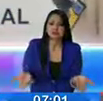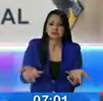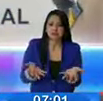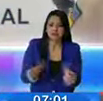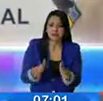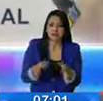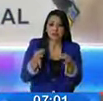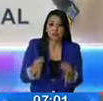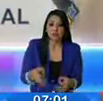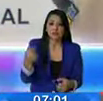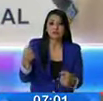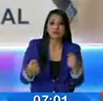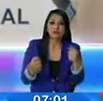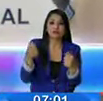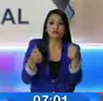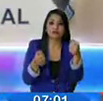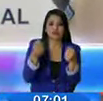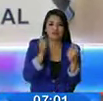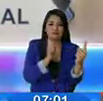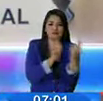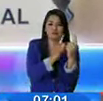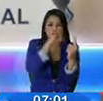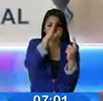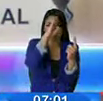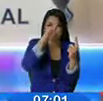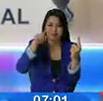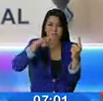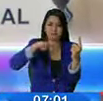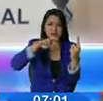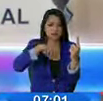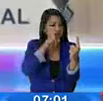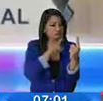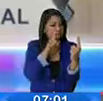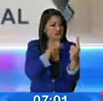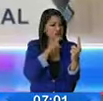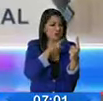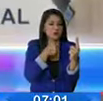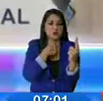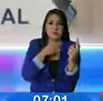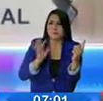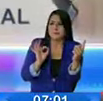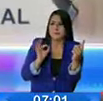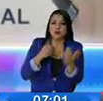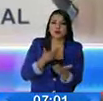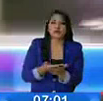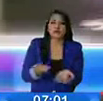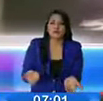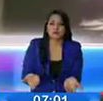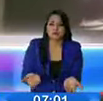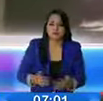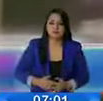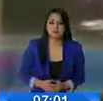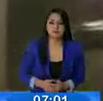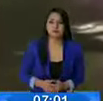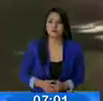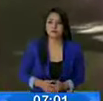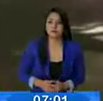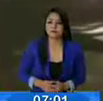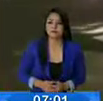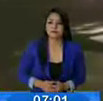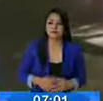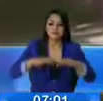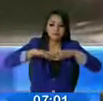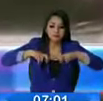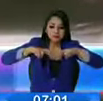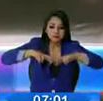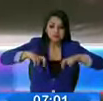entrevista con el personal de investigaciones de antinarcóticos, no justificó su presencia. Para desbaratar el vehículo y encontrar